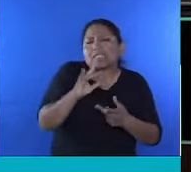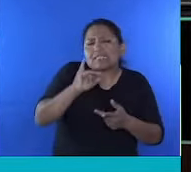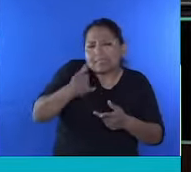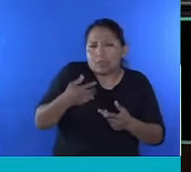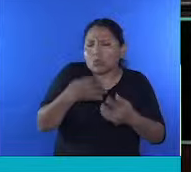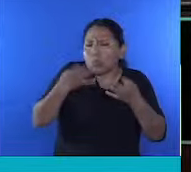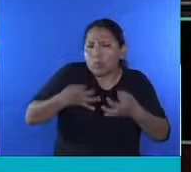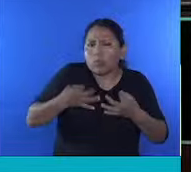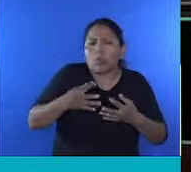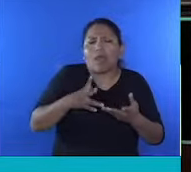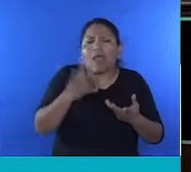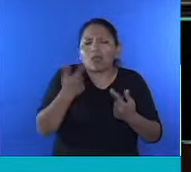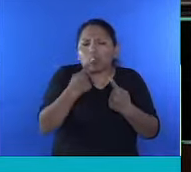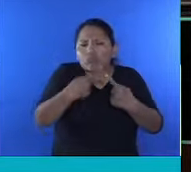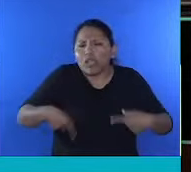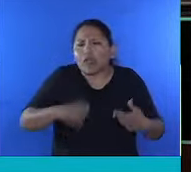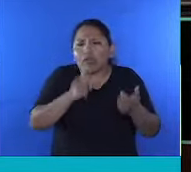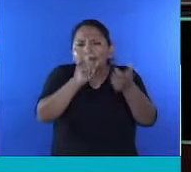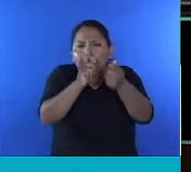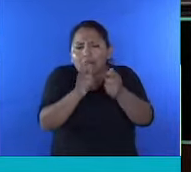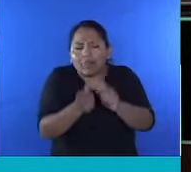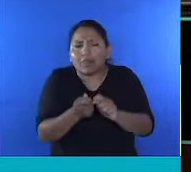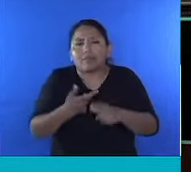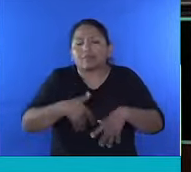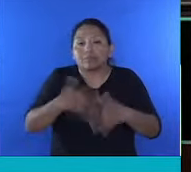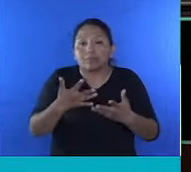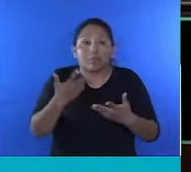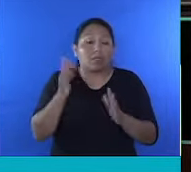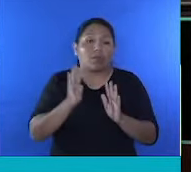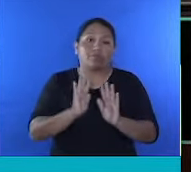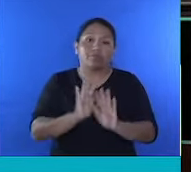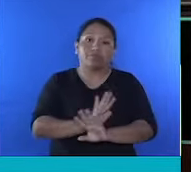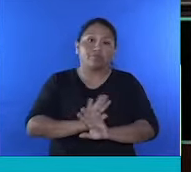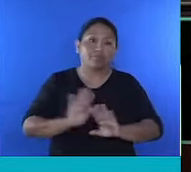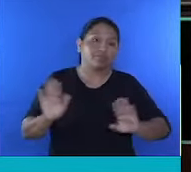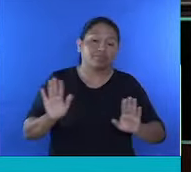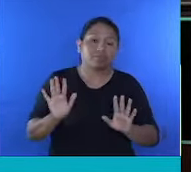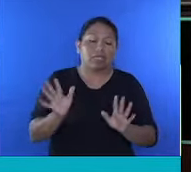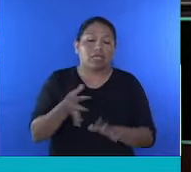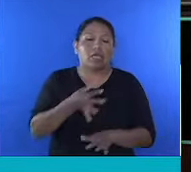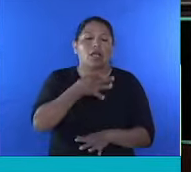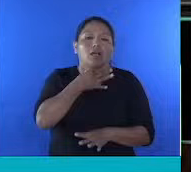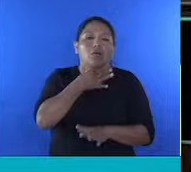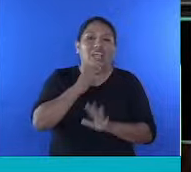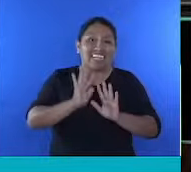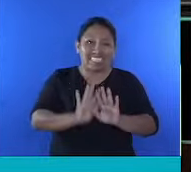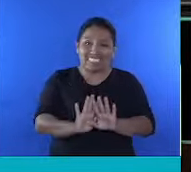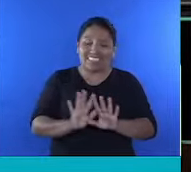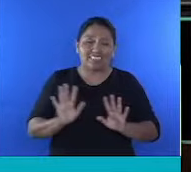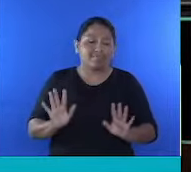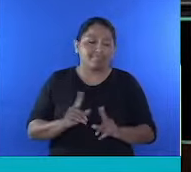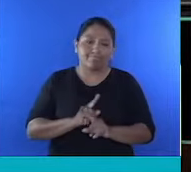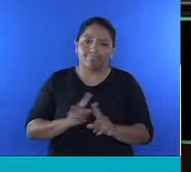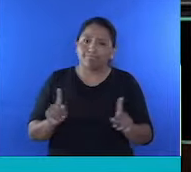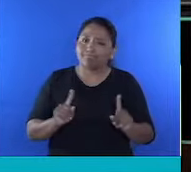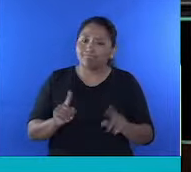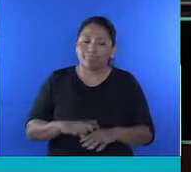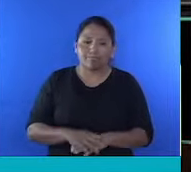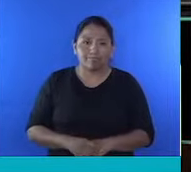corregir pero de ninguna manera se puede ahogar como se está ahogando nuestras